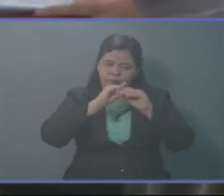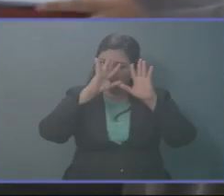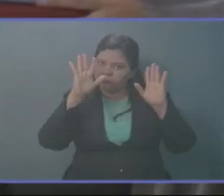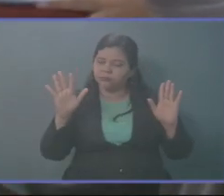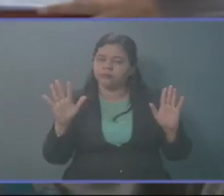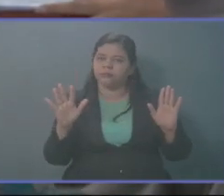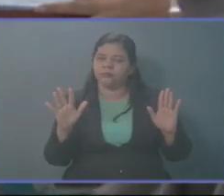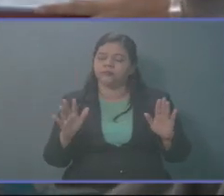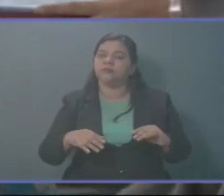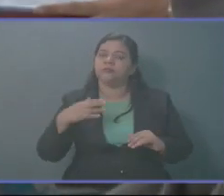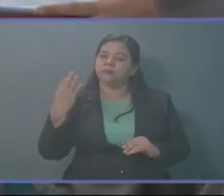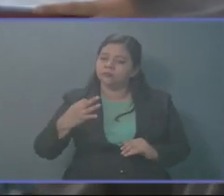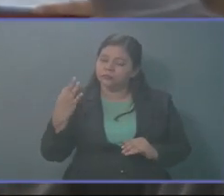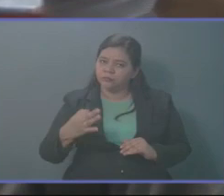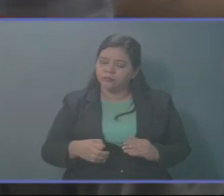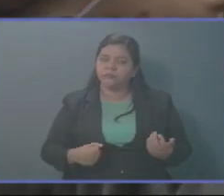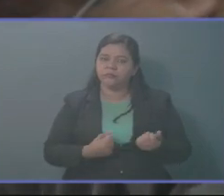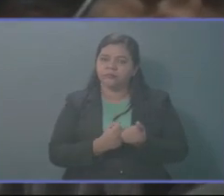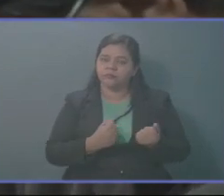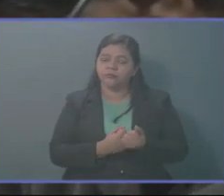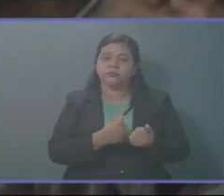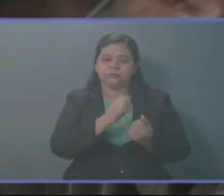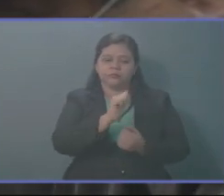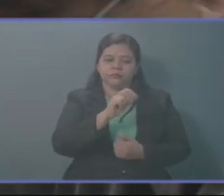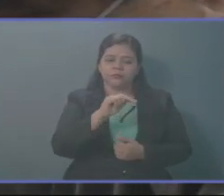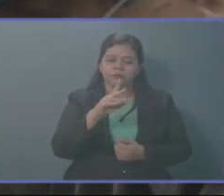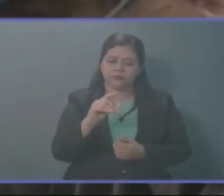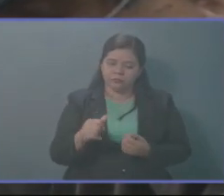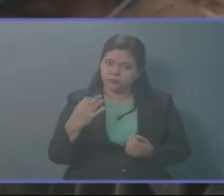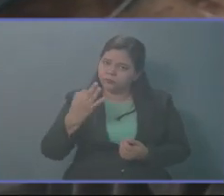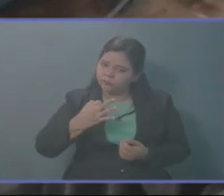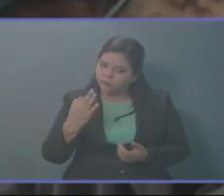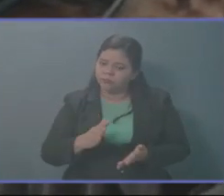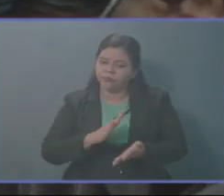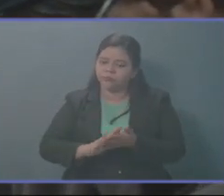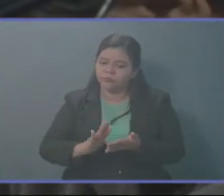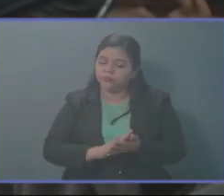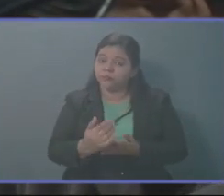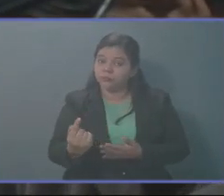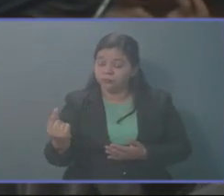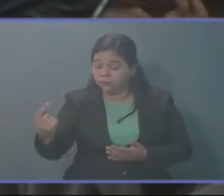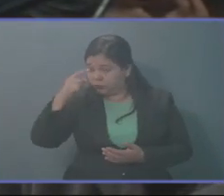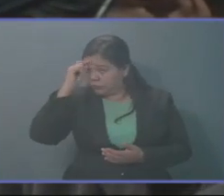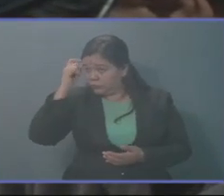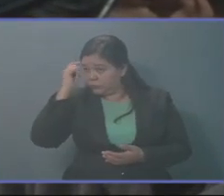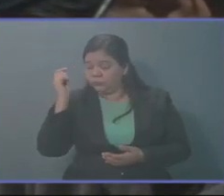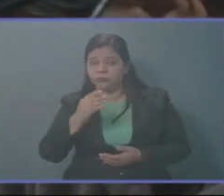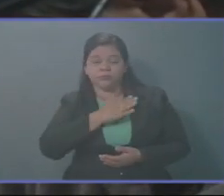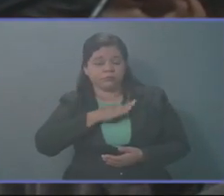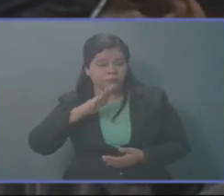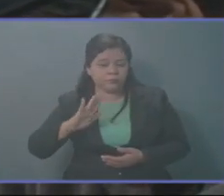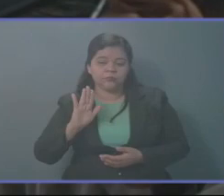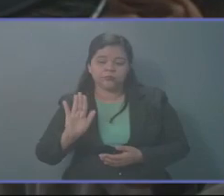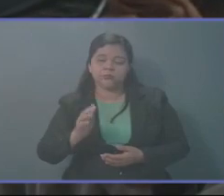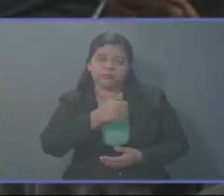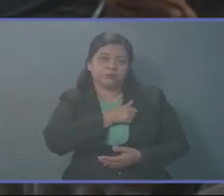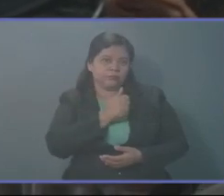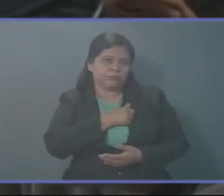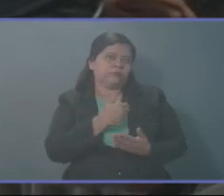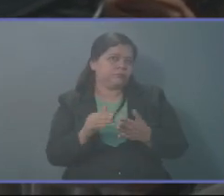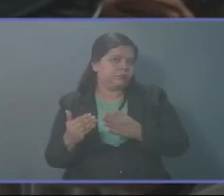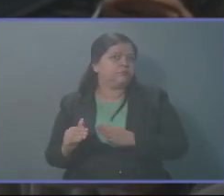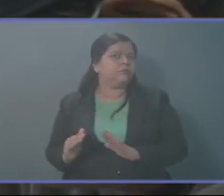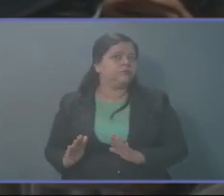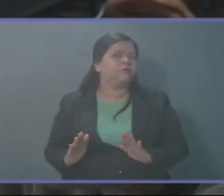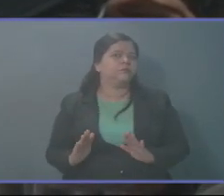que reforzar para que ANDA pueda tener recursos y pagarle a los trabajadores y trabajadoras y cumplir con sus otras obligaciones, porque